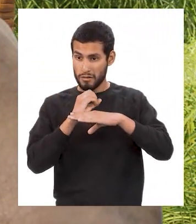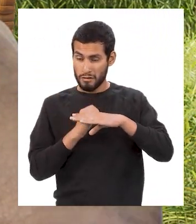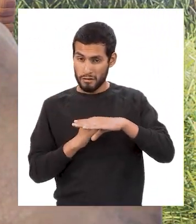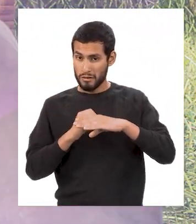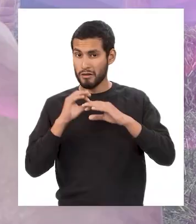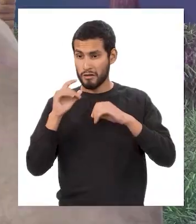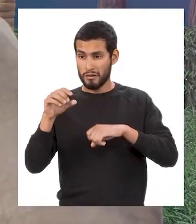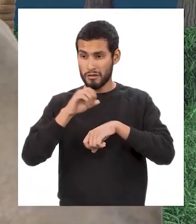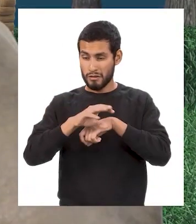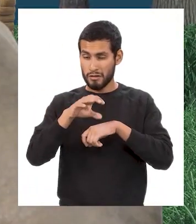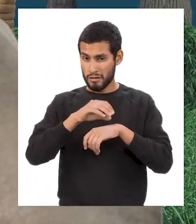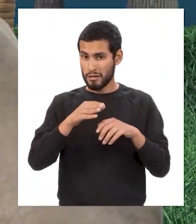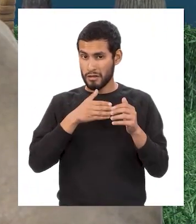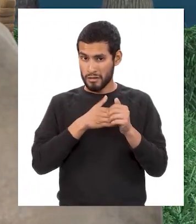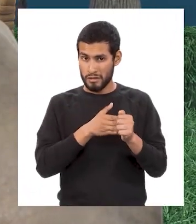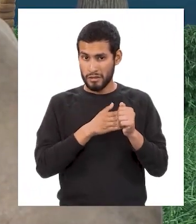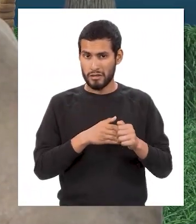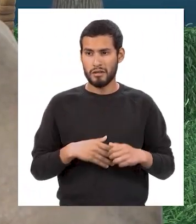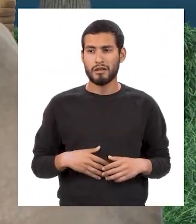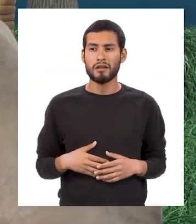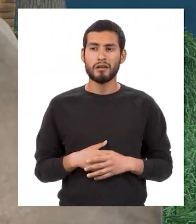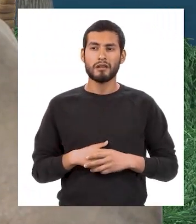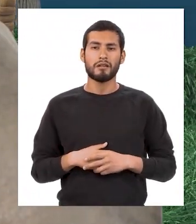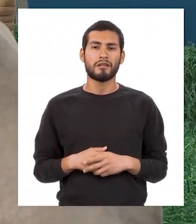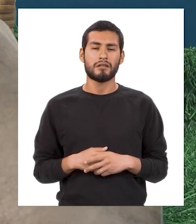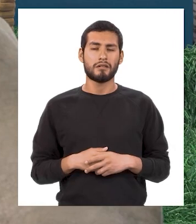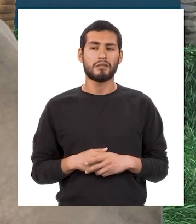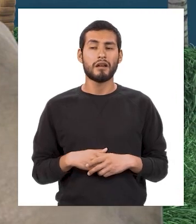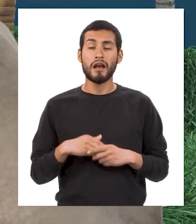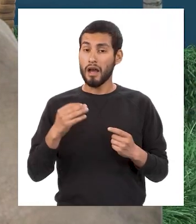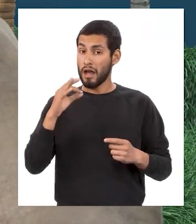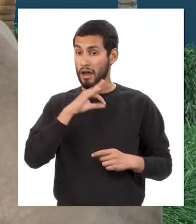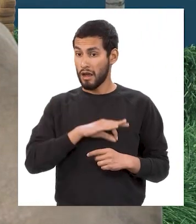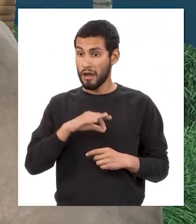al anochecer, como lo había sugerido el guía.